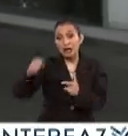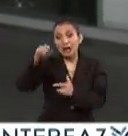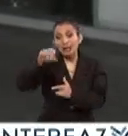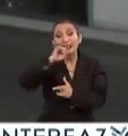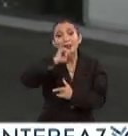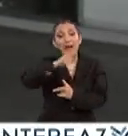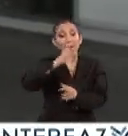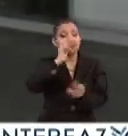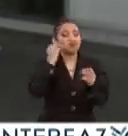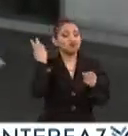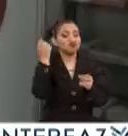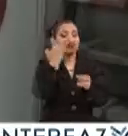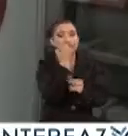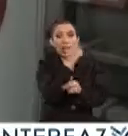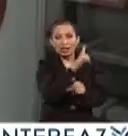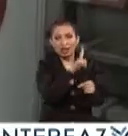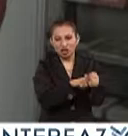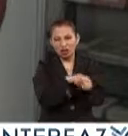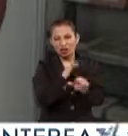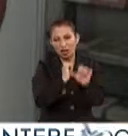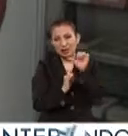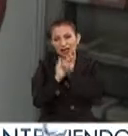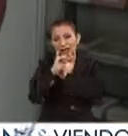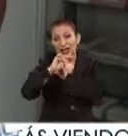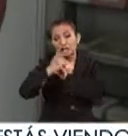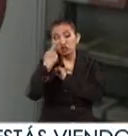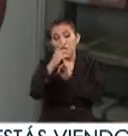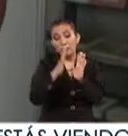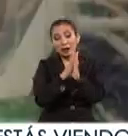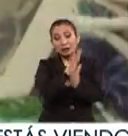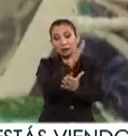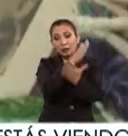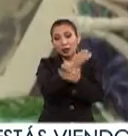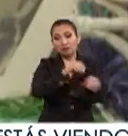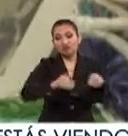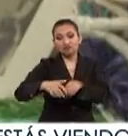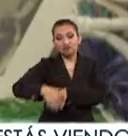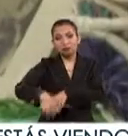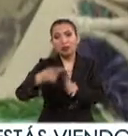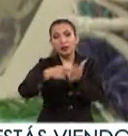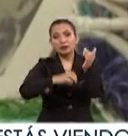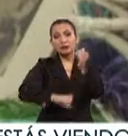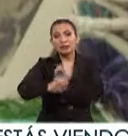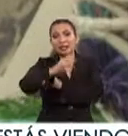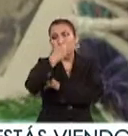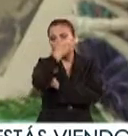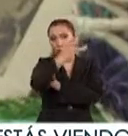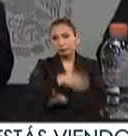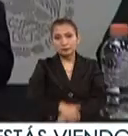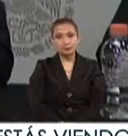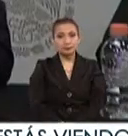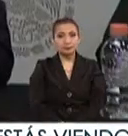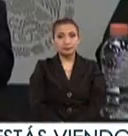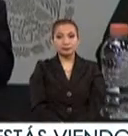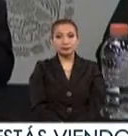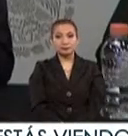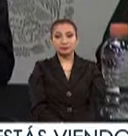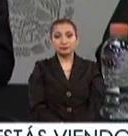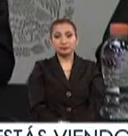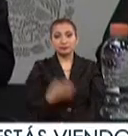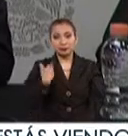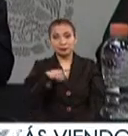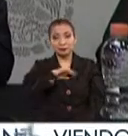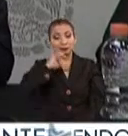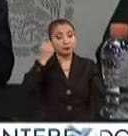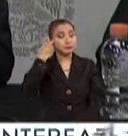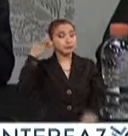y habrá una charla de la Escuela Nacional de Antropología y su participación en el movimiento de 1968. Vamos a